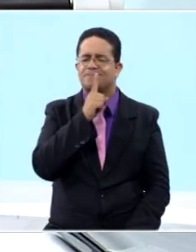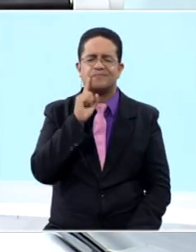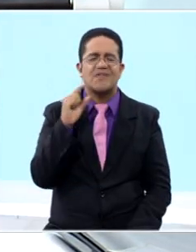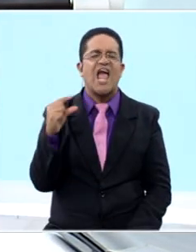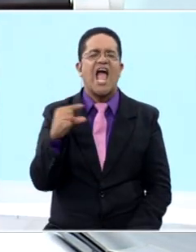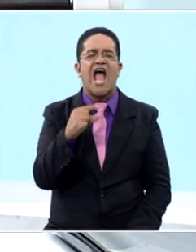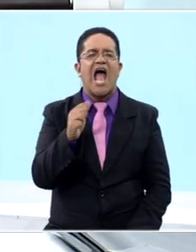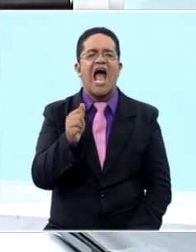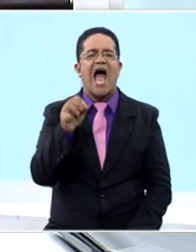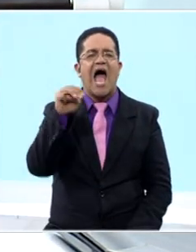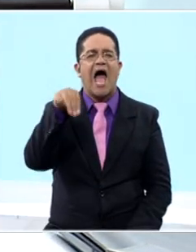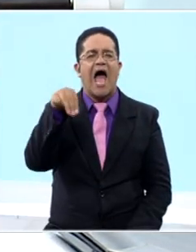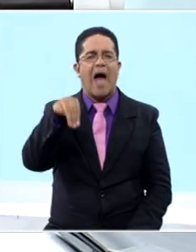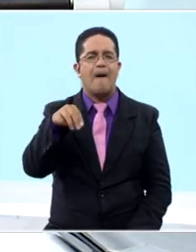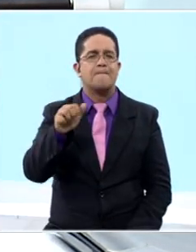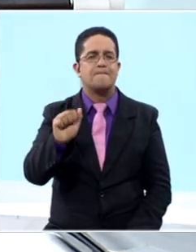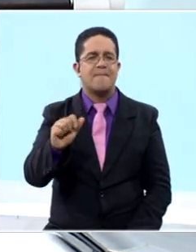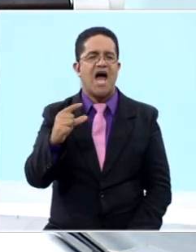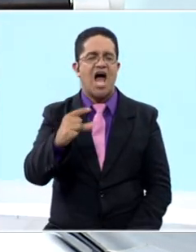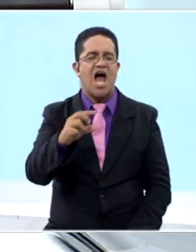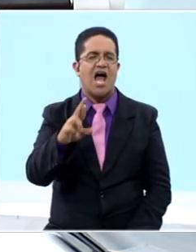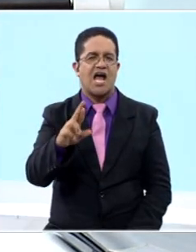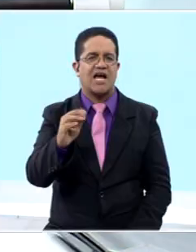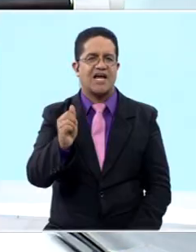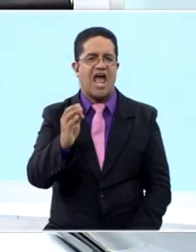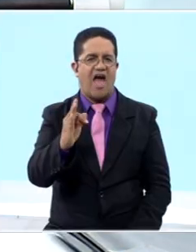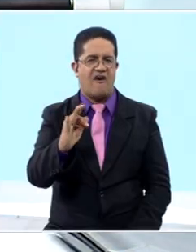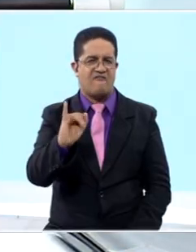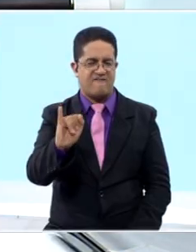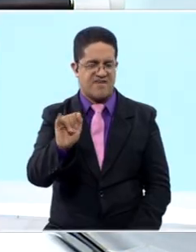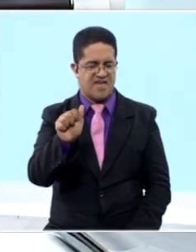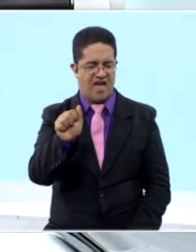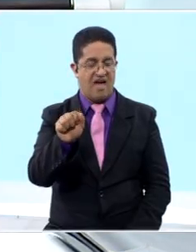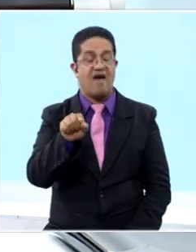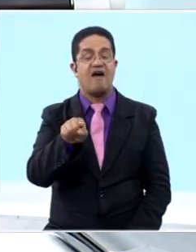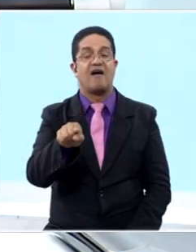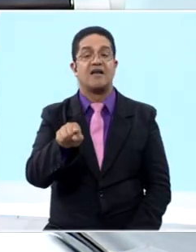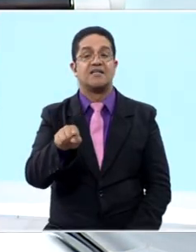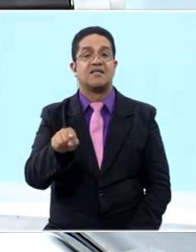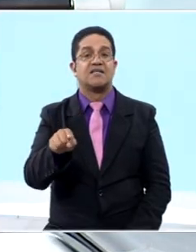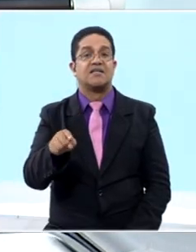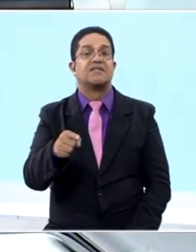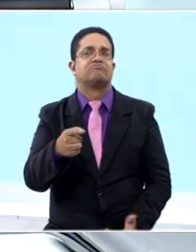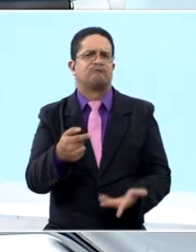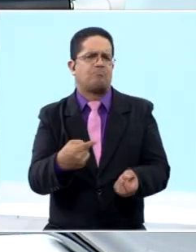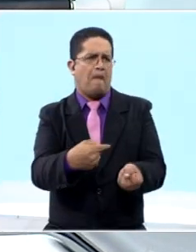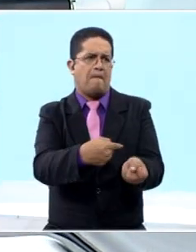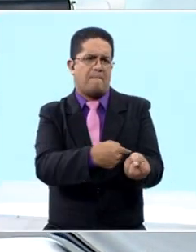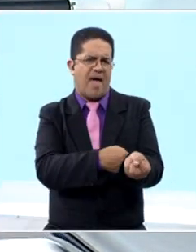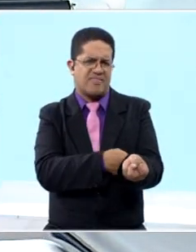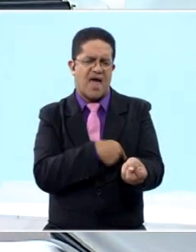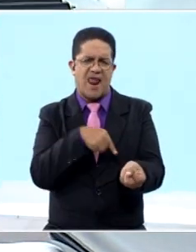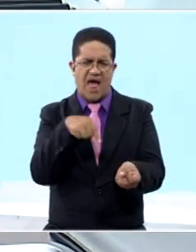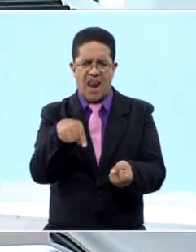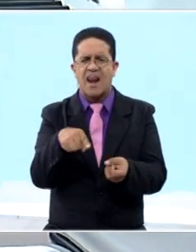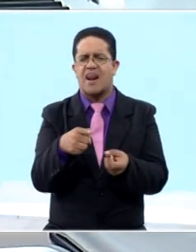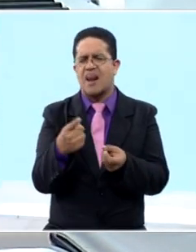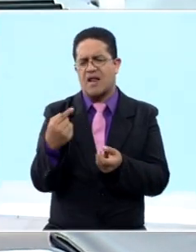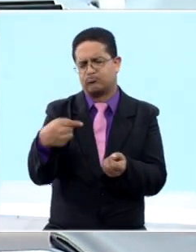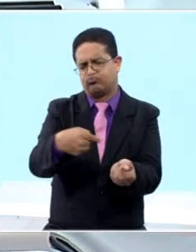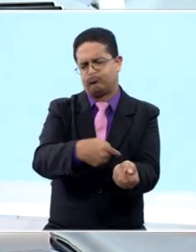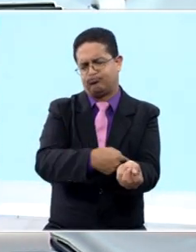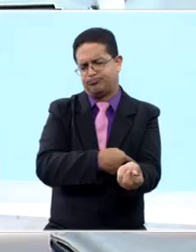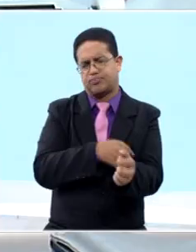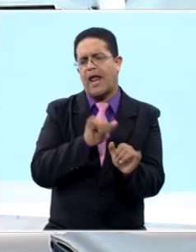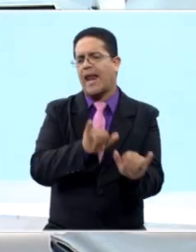lo usamos con tecnesio 99 metaestable más el MDP. Es decir, el material radiactivo sigue siendo, digamos, en la mayoría de los casos, es